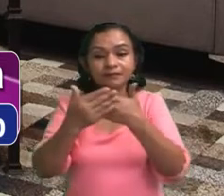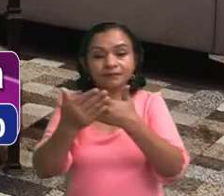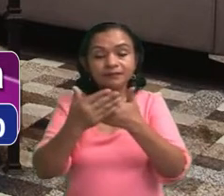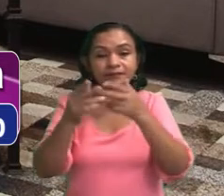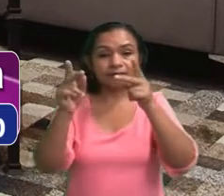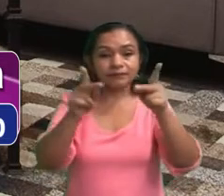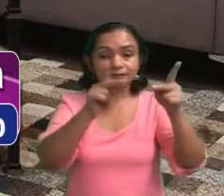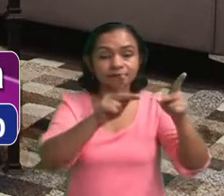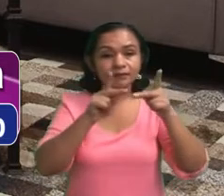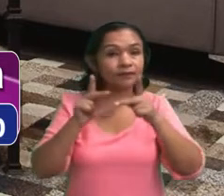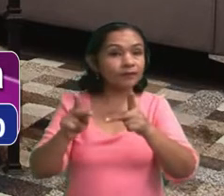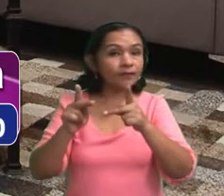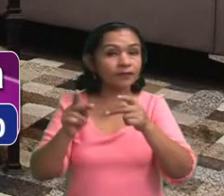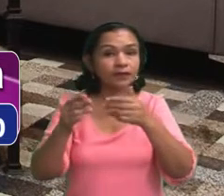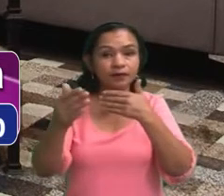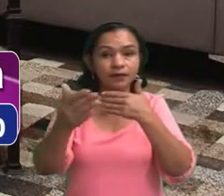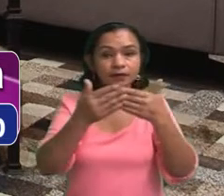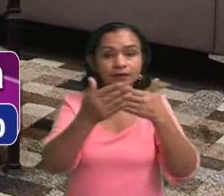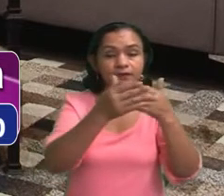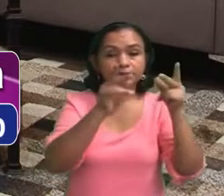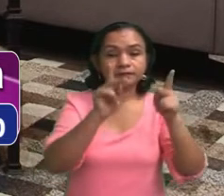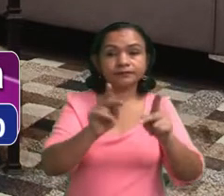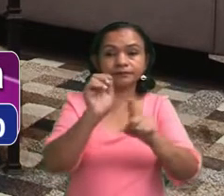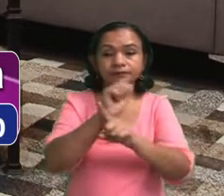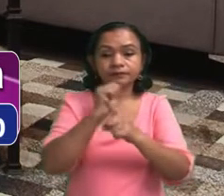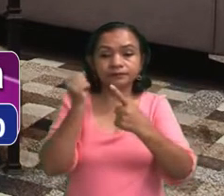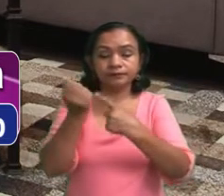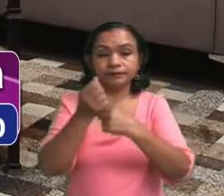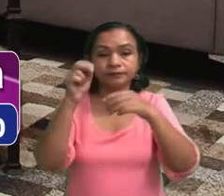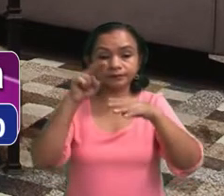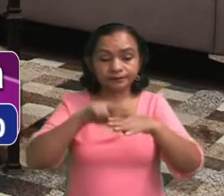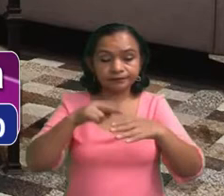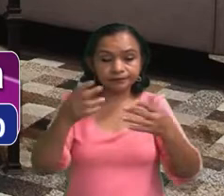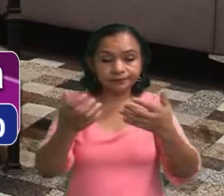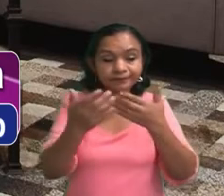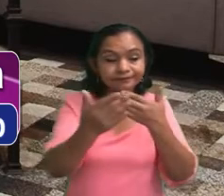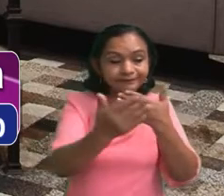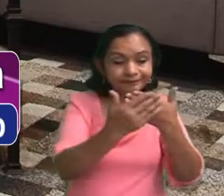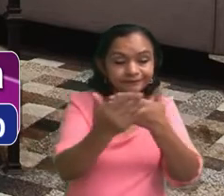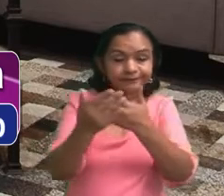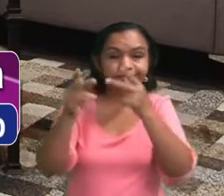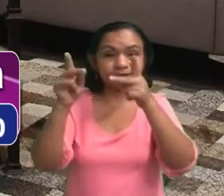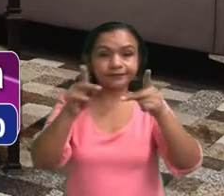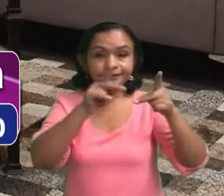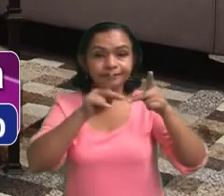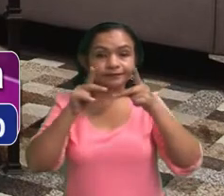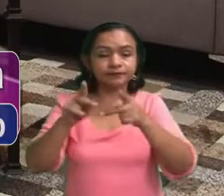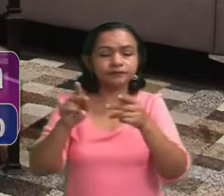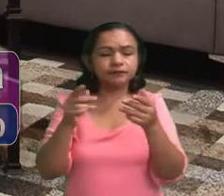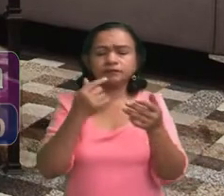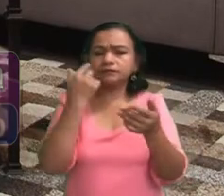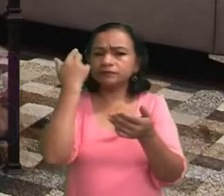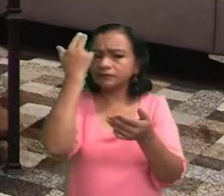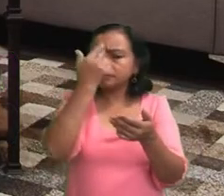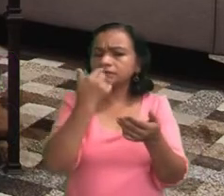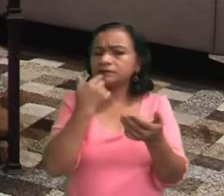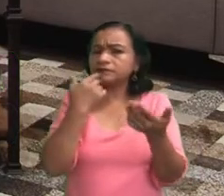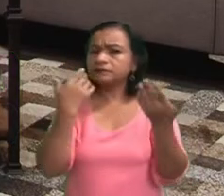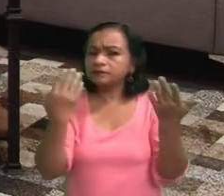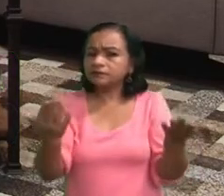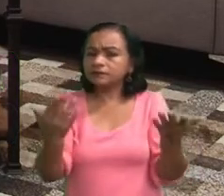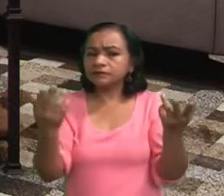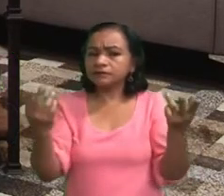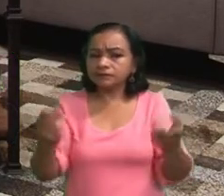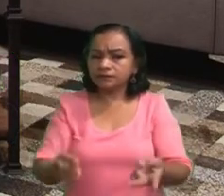la gente, ¿verdad? Entonces, acercar la Asamblea a la población. Claro. ¿Qué sucede en la vida diaria de